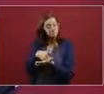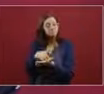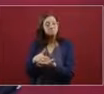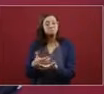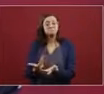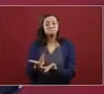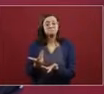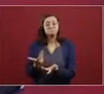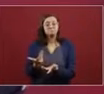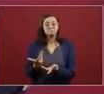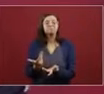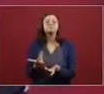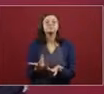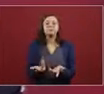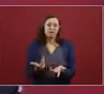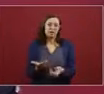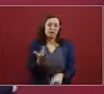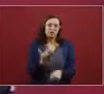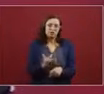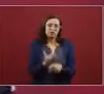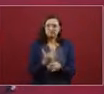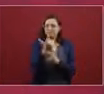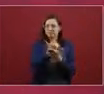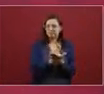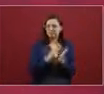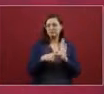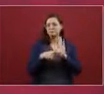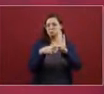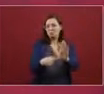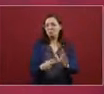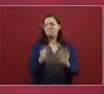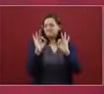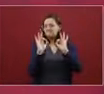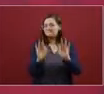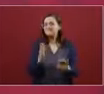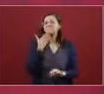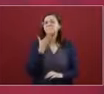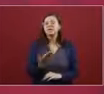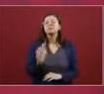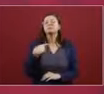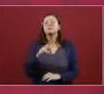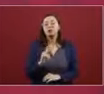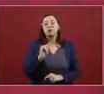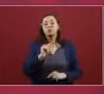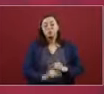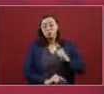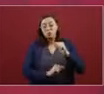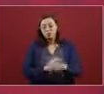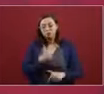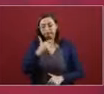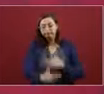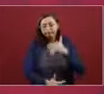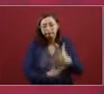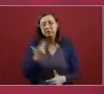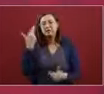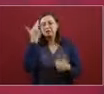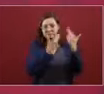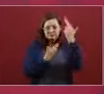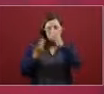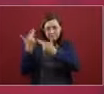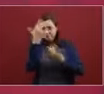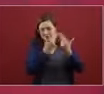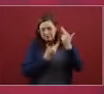sí es bueno lo de la nómina, pero también hay que revisarla, hay que